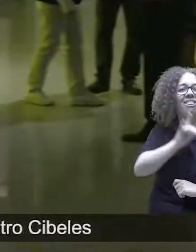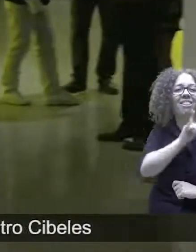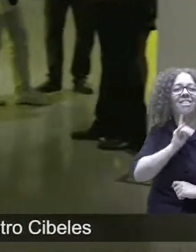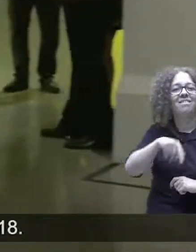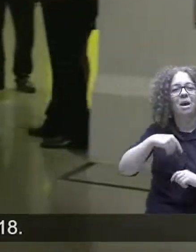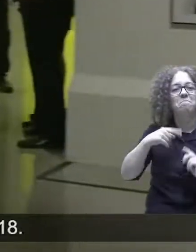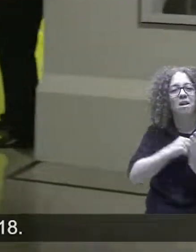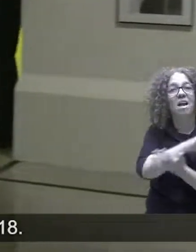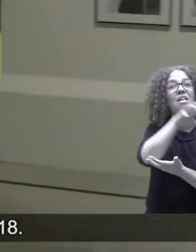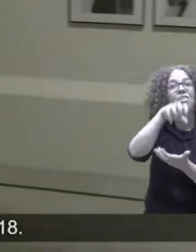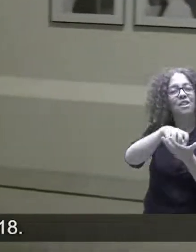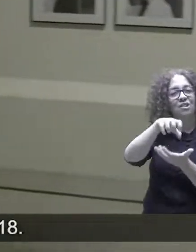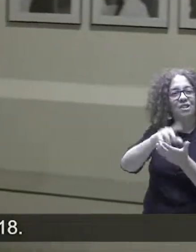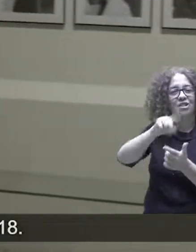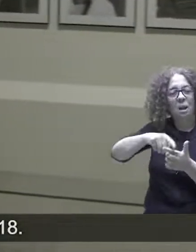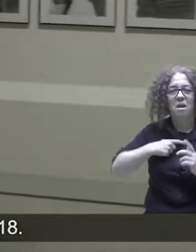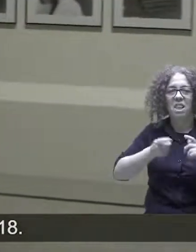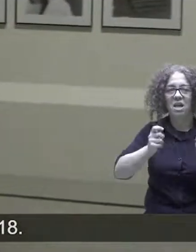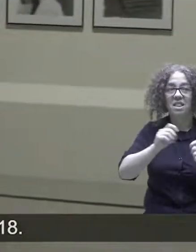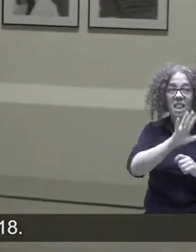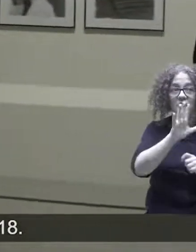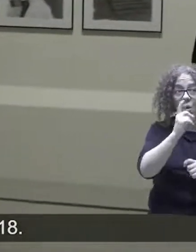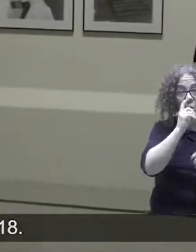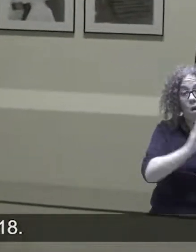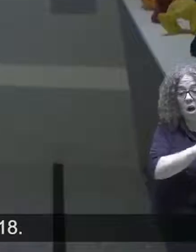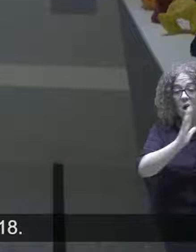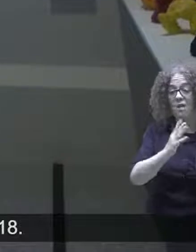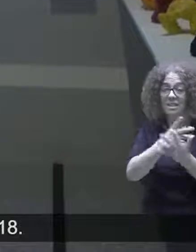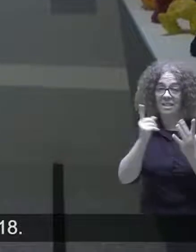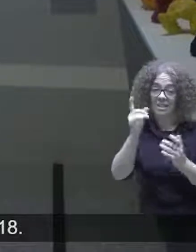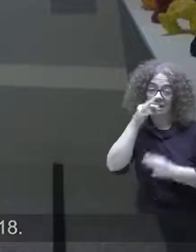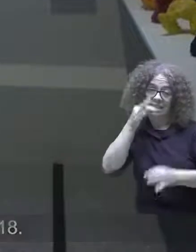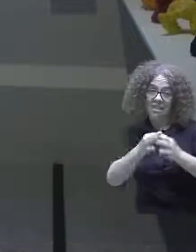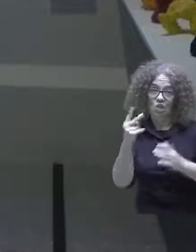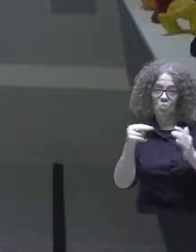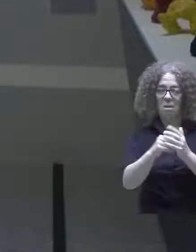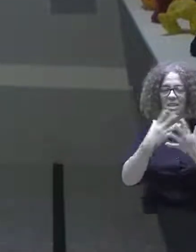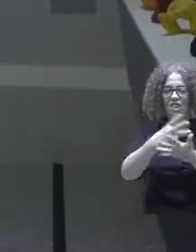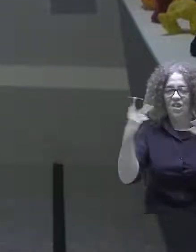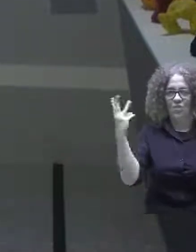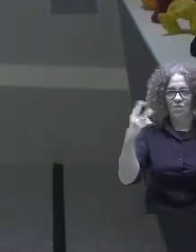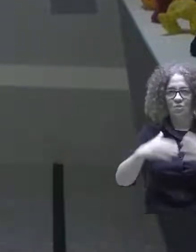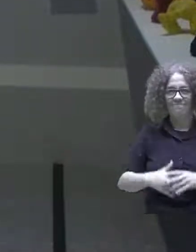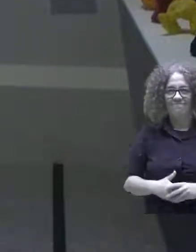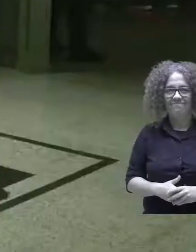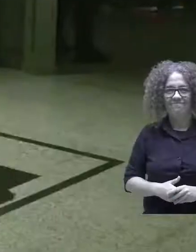Centro Cibeles del 5 de junio al 16 de septiembre de 2018.